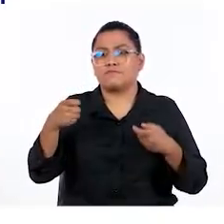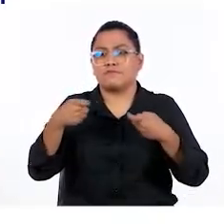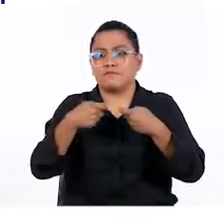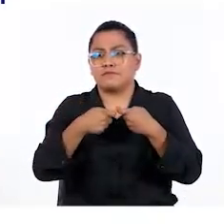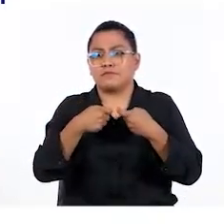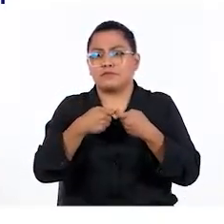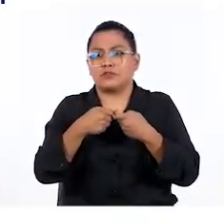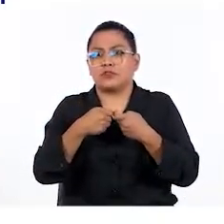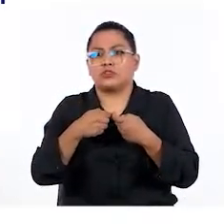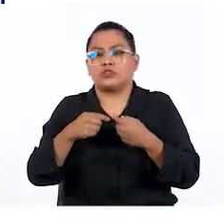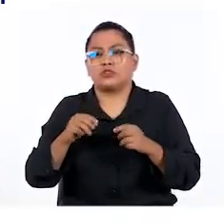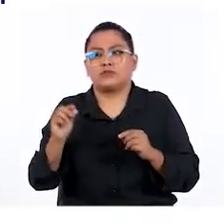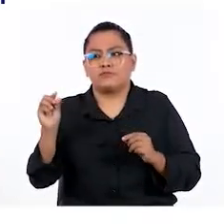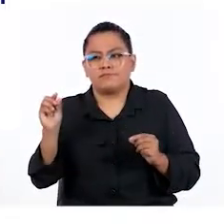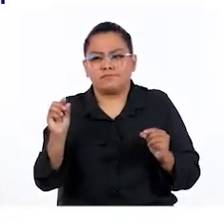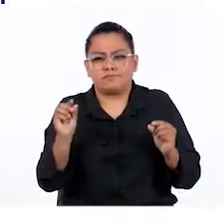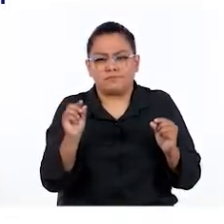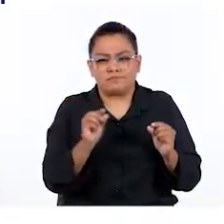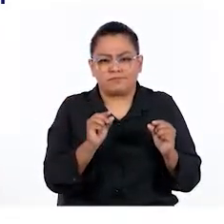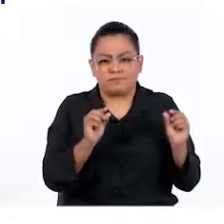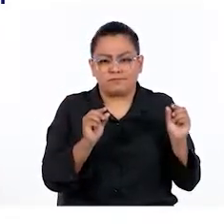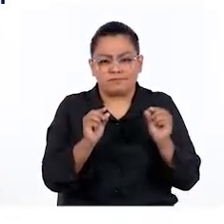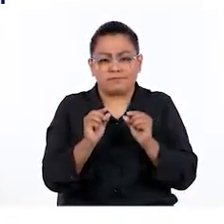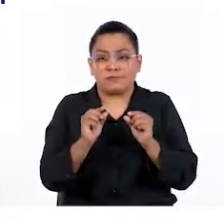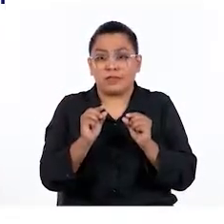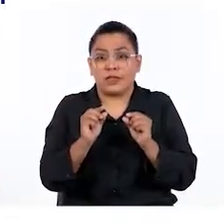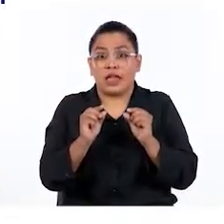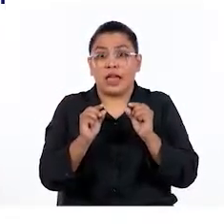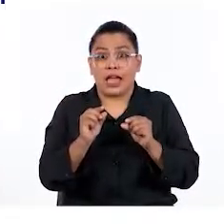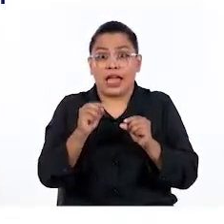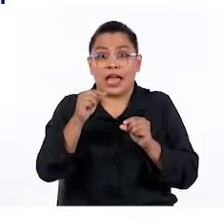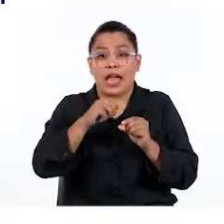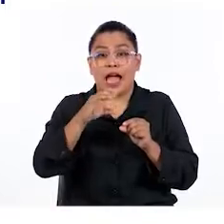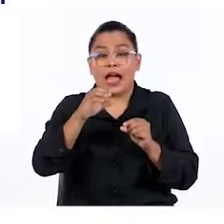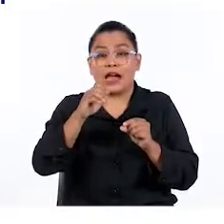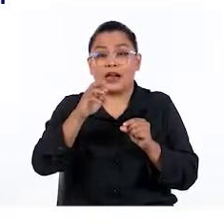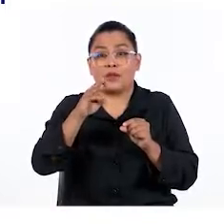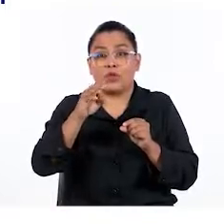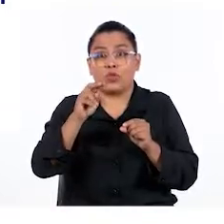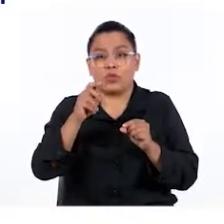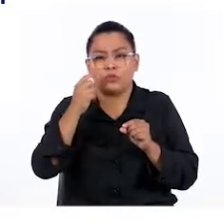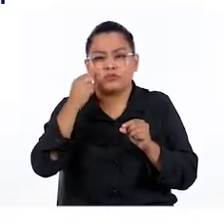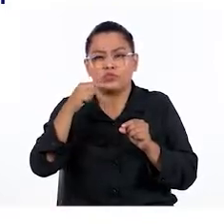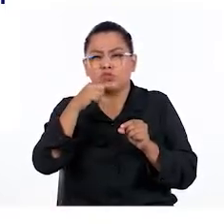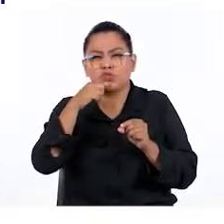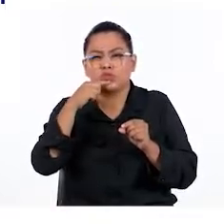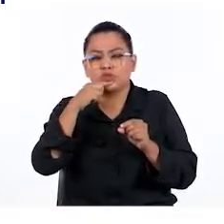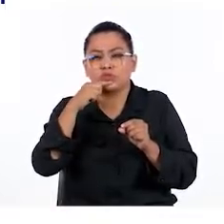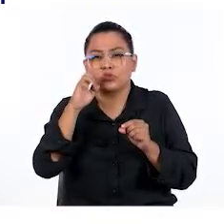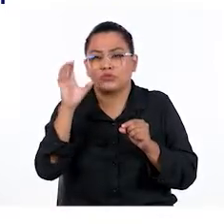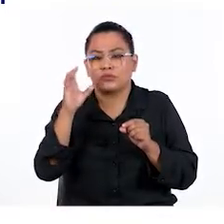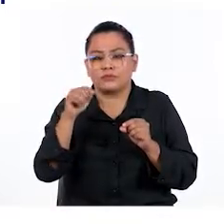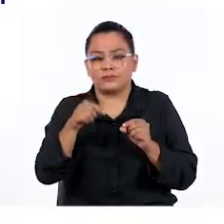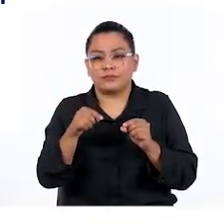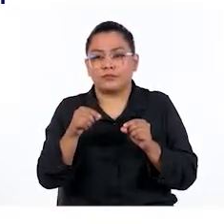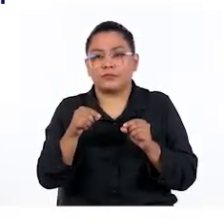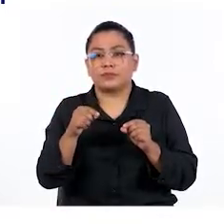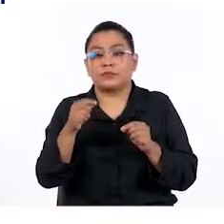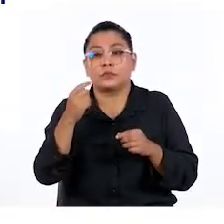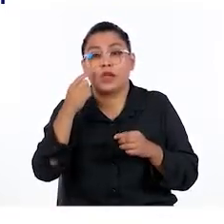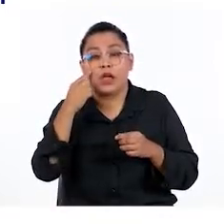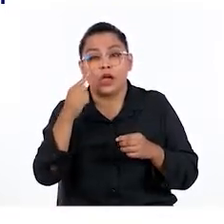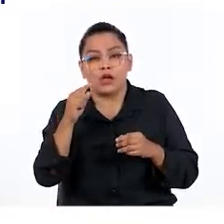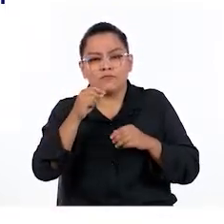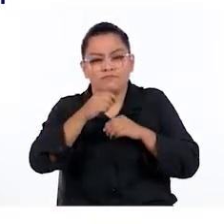están muy cerca del carbono y se visualizan en color rojo en las figuras. Acá pueden observar, esta es